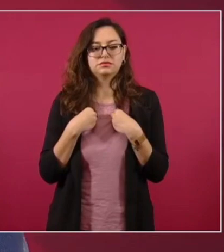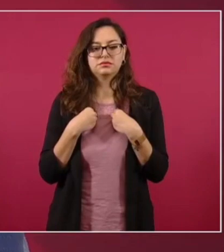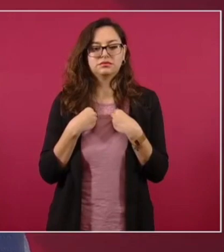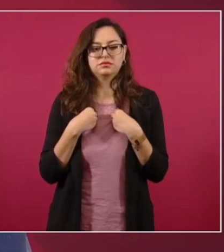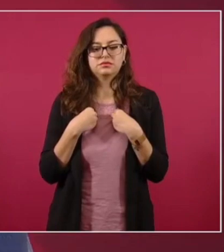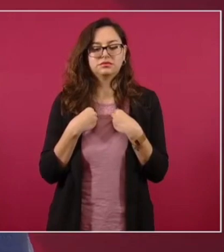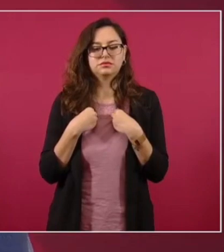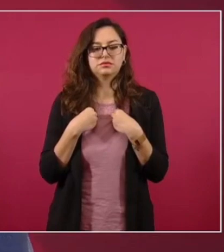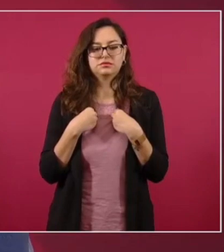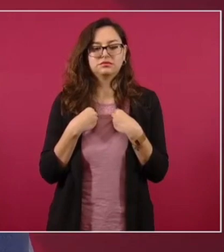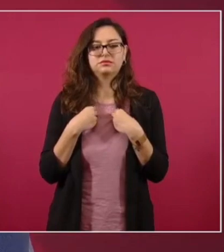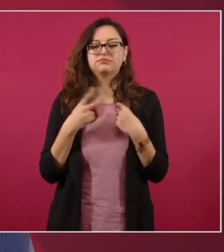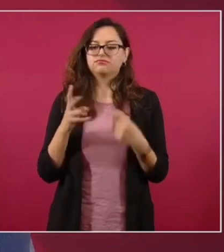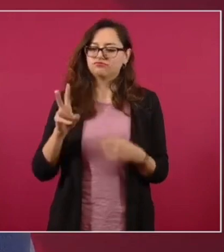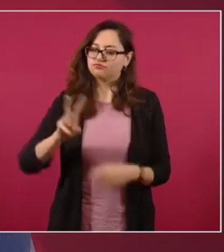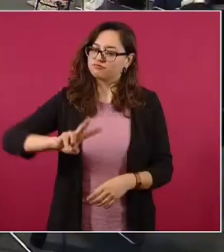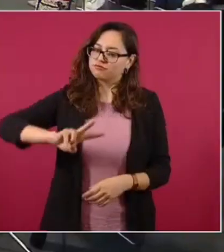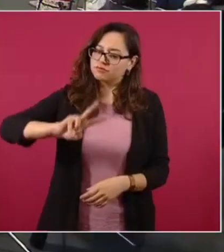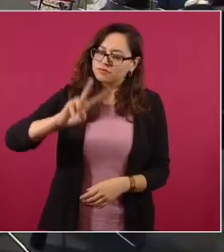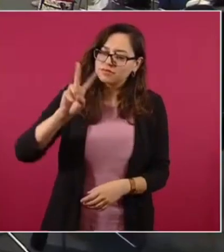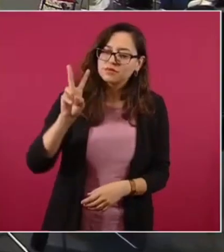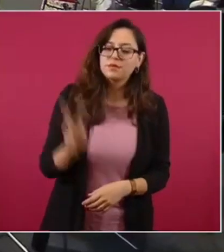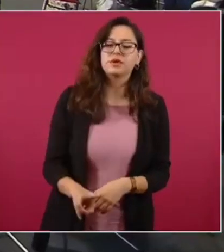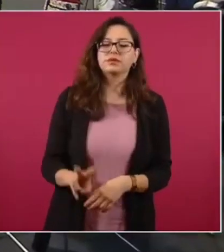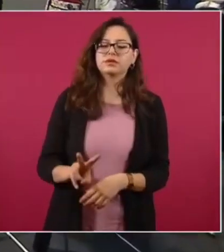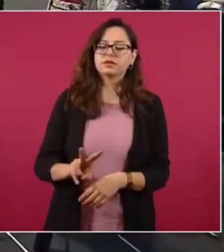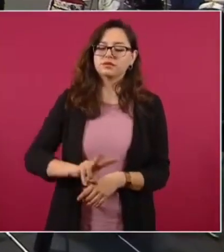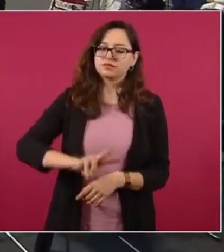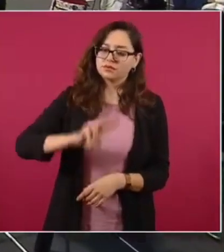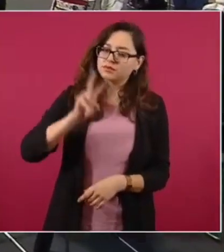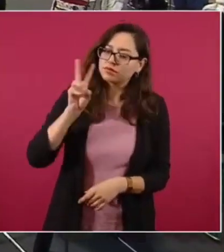de verdad, no